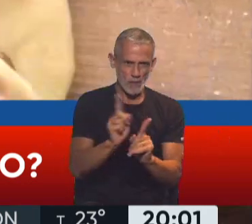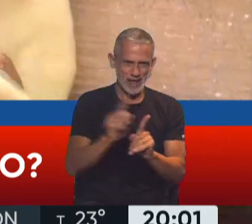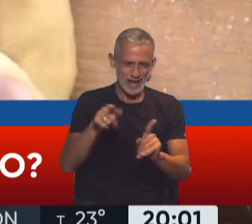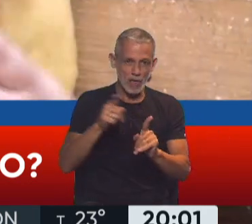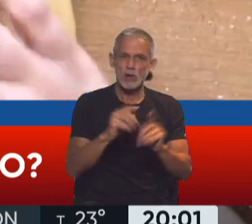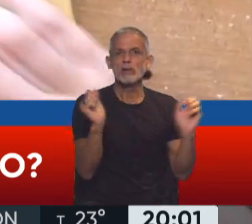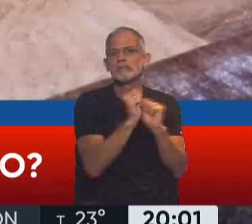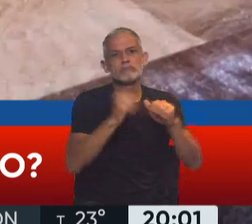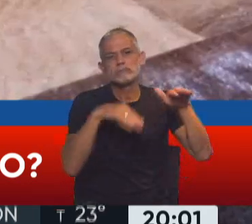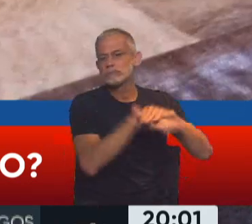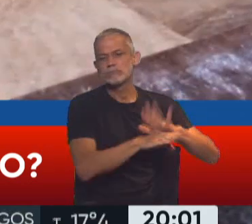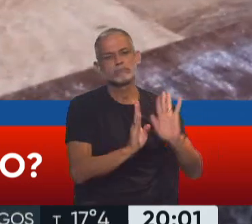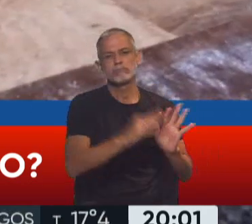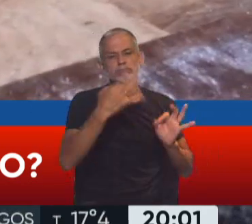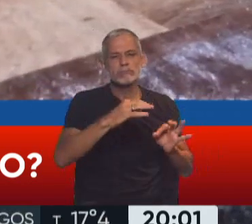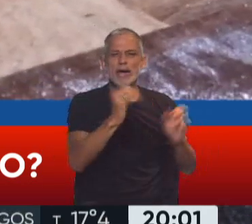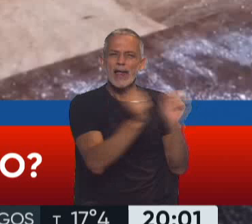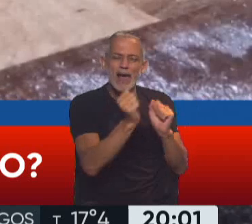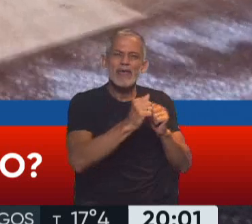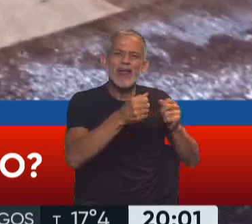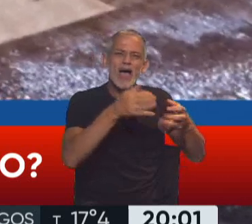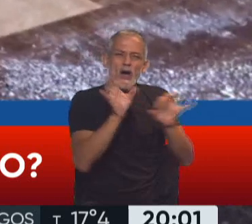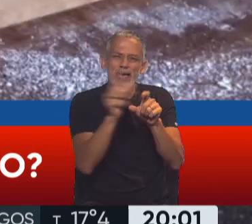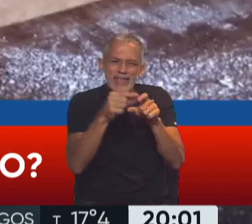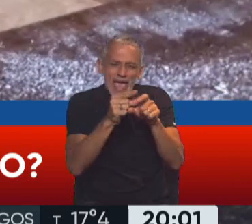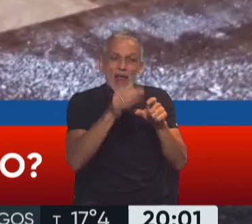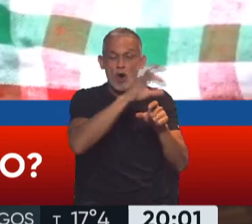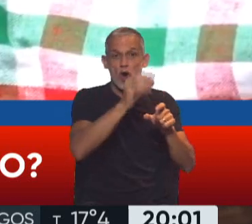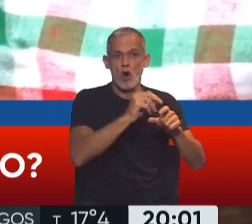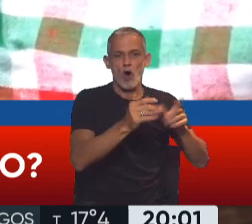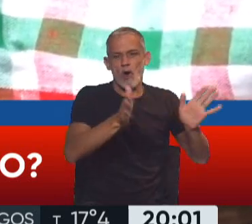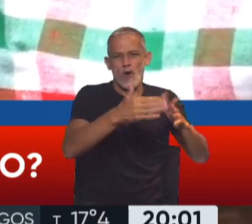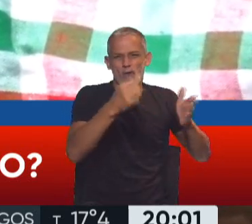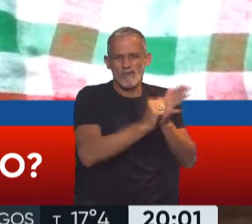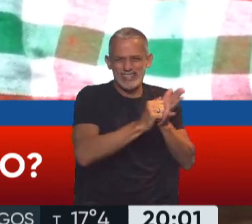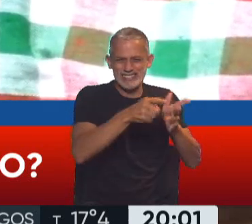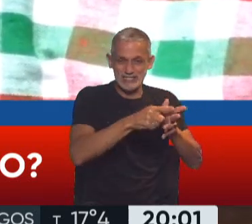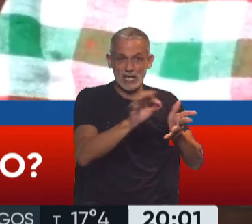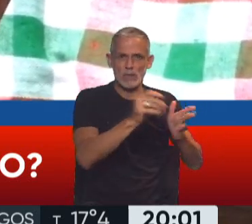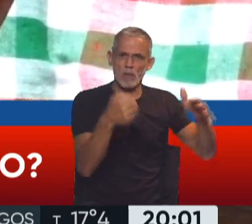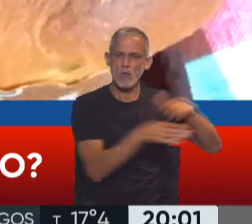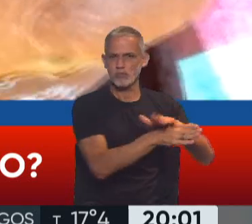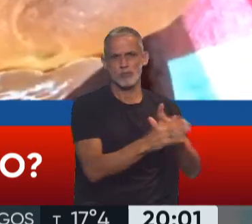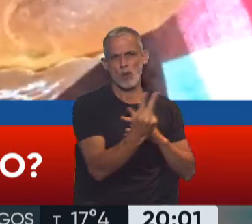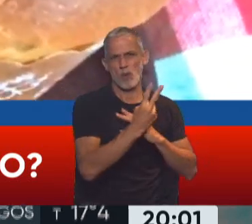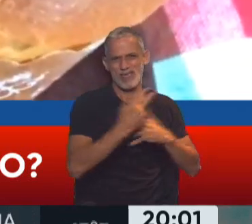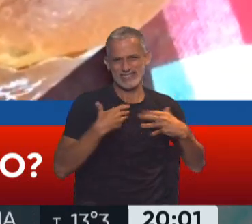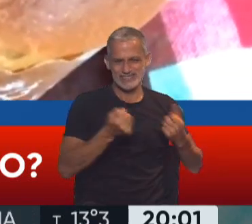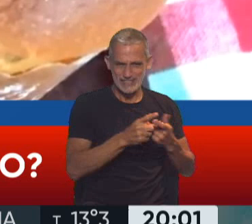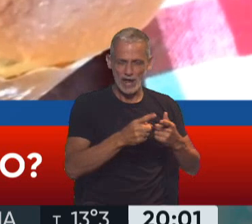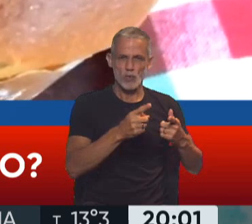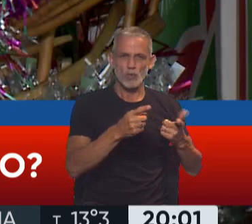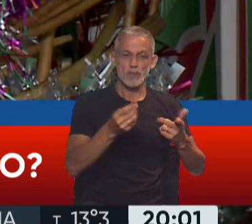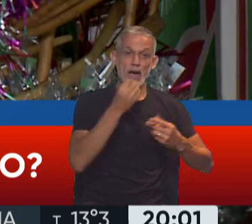la refrigeración, tanto con heladeras con hielo o heladeras o freezers si tenemos en casa, como para cuidar nuestra salud. Lo que es